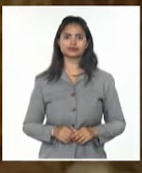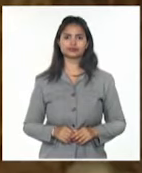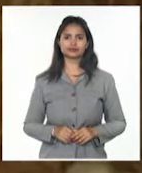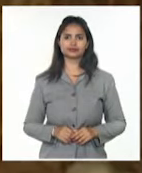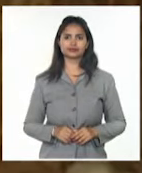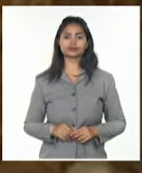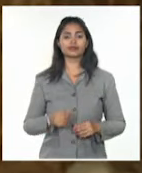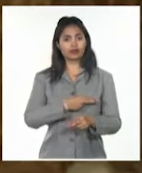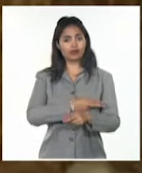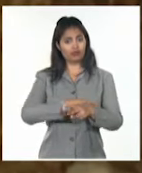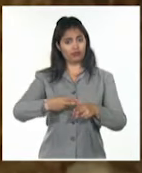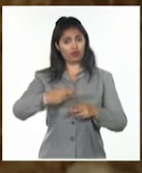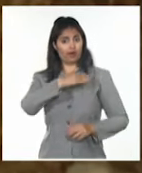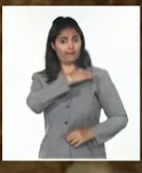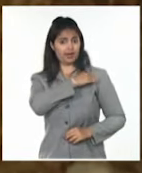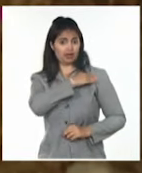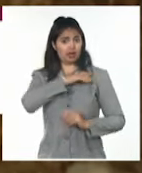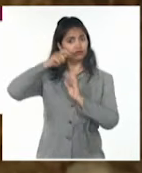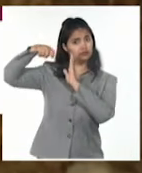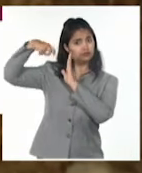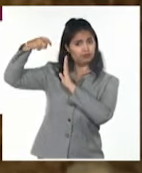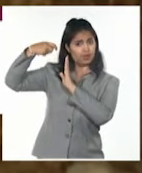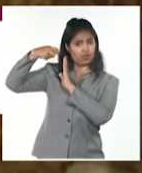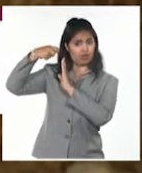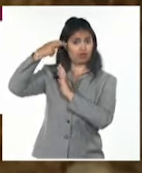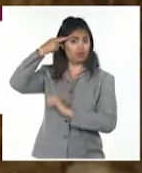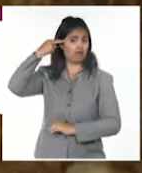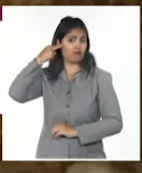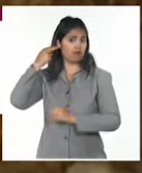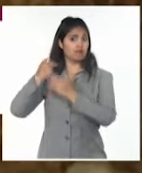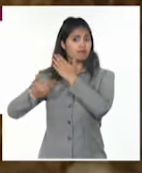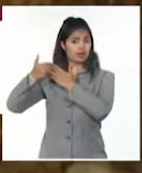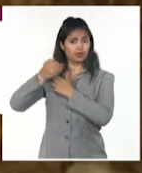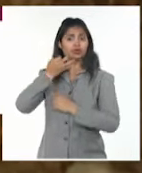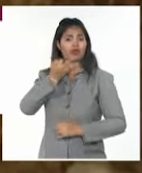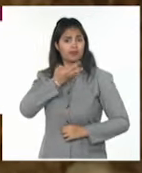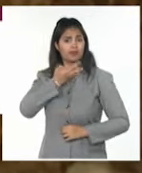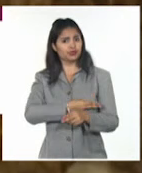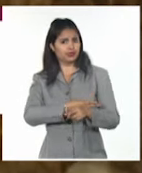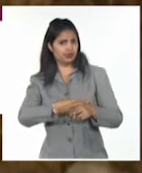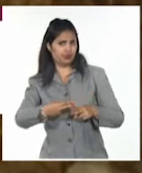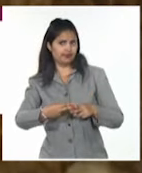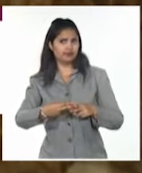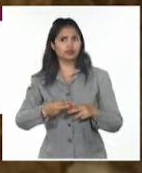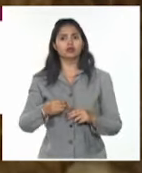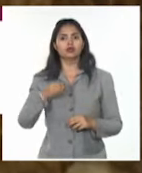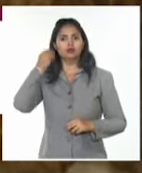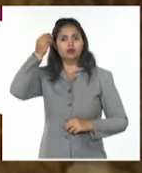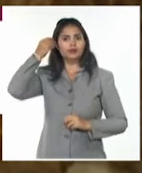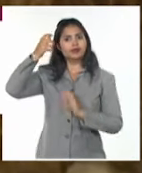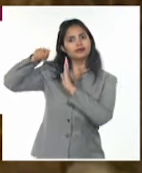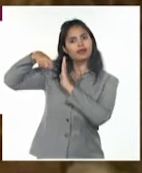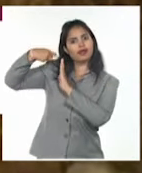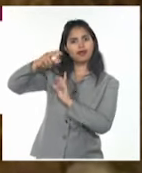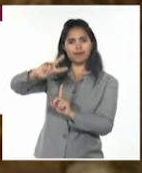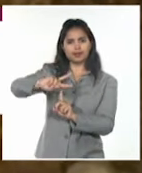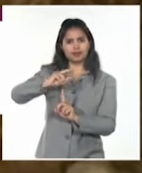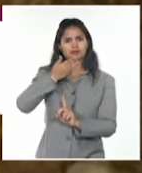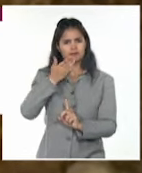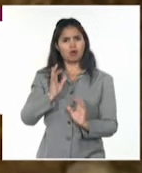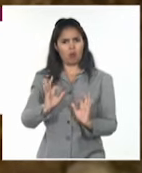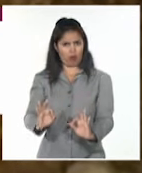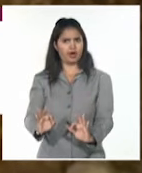pensamos que un serial para la televisión podía ser una cosa buena ahí tuvimos en